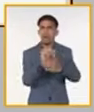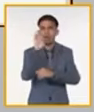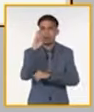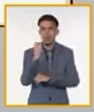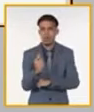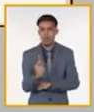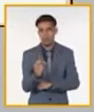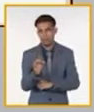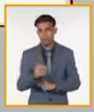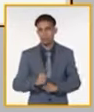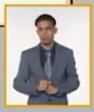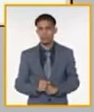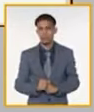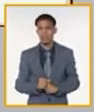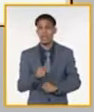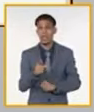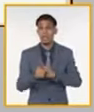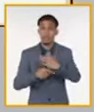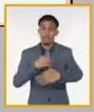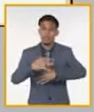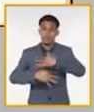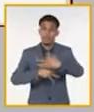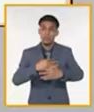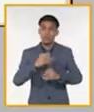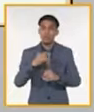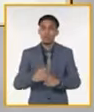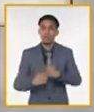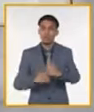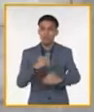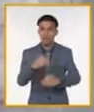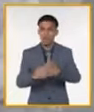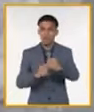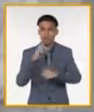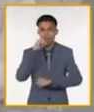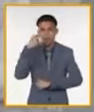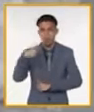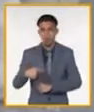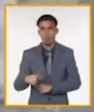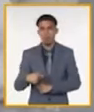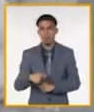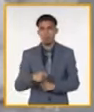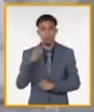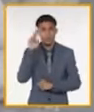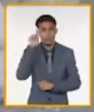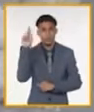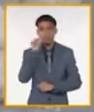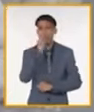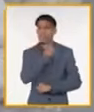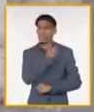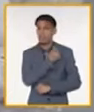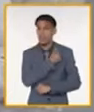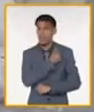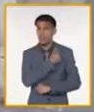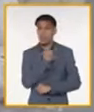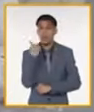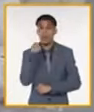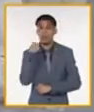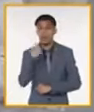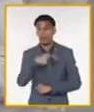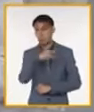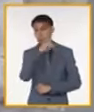economía se refirió al proceso actualización de estas normas recordemos en diciembre del año pasado y en julio de este año